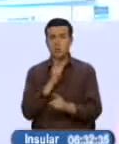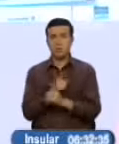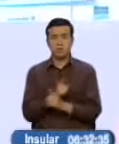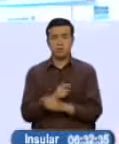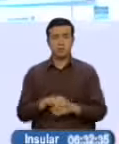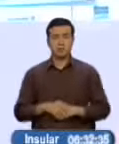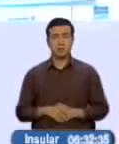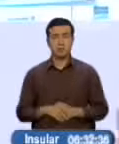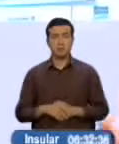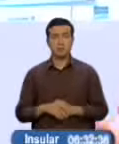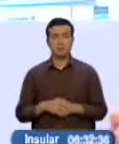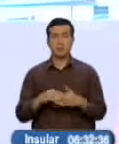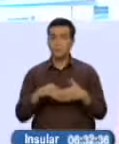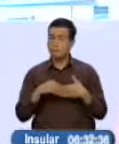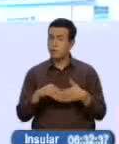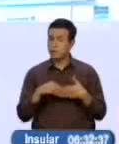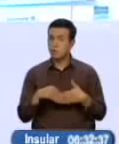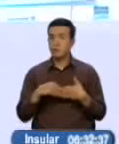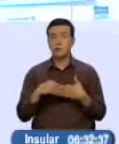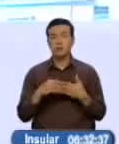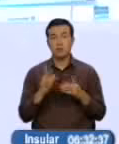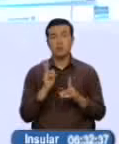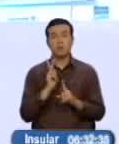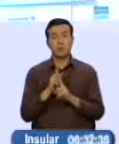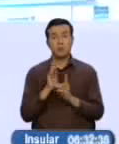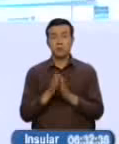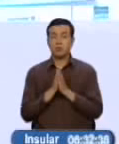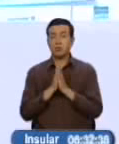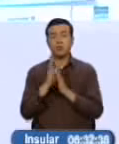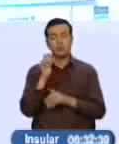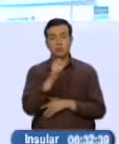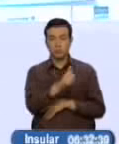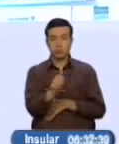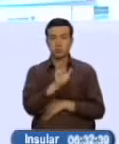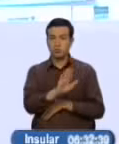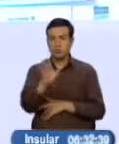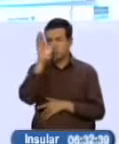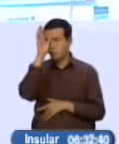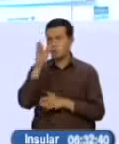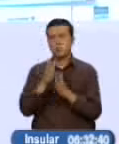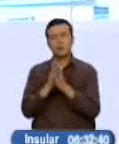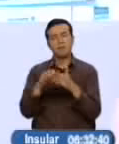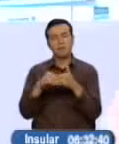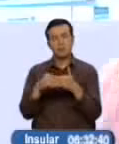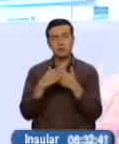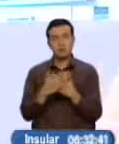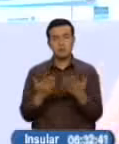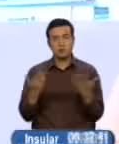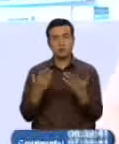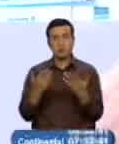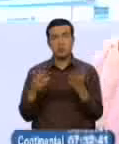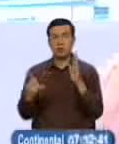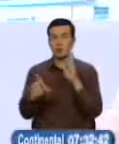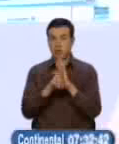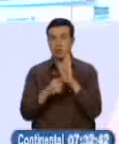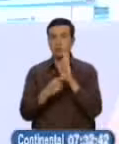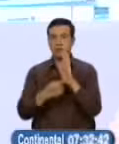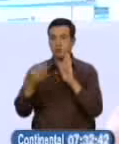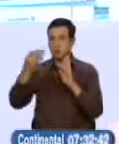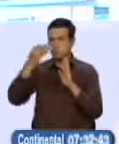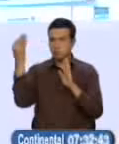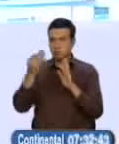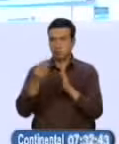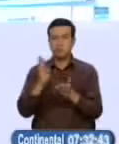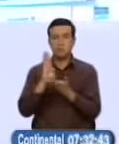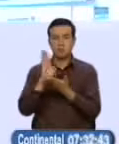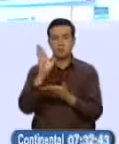que tenga flexibilidad, que fue una de las solicitudes de los actores y gestores culturales. Y en ese marco, esta ley asegura